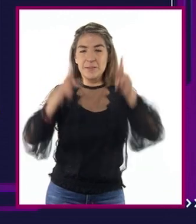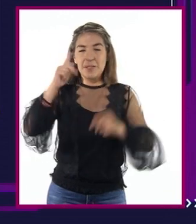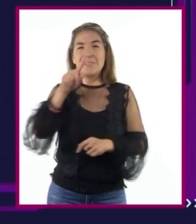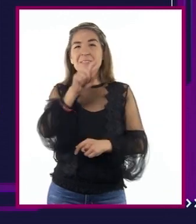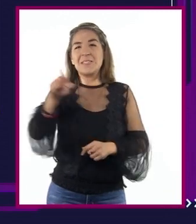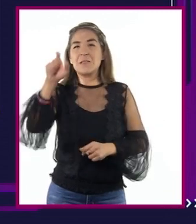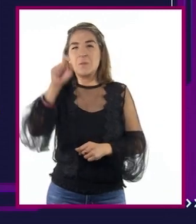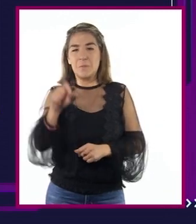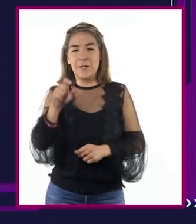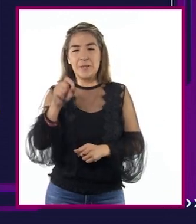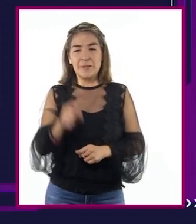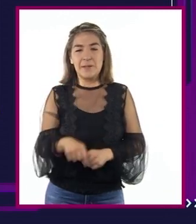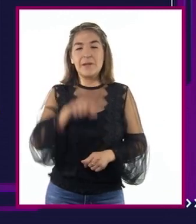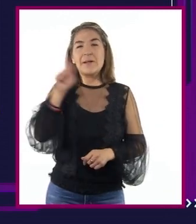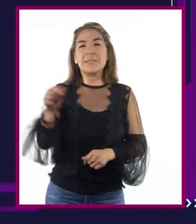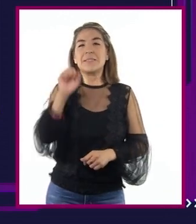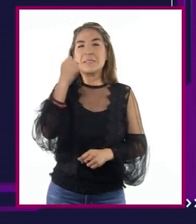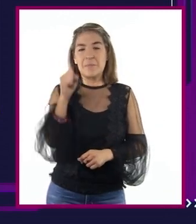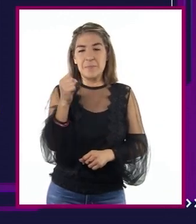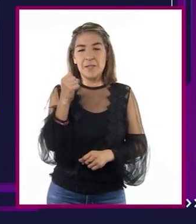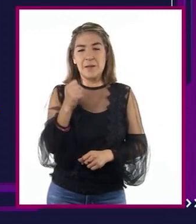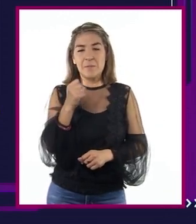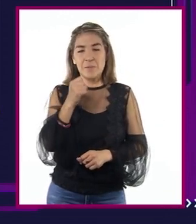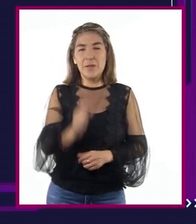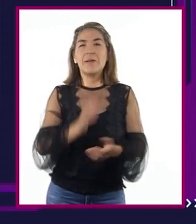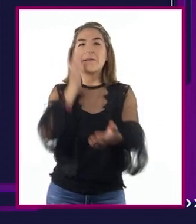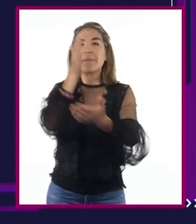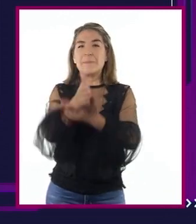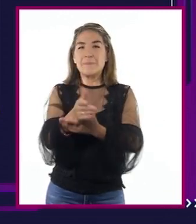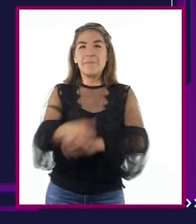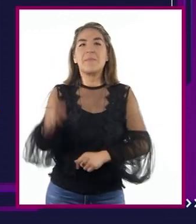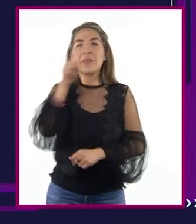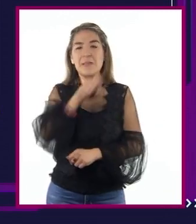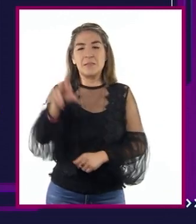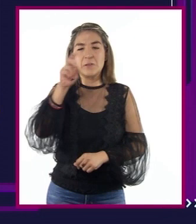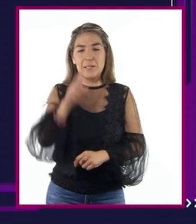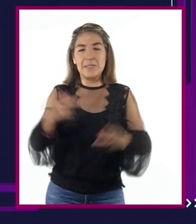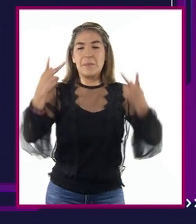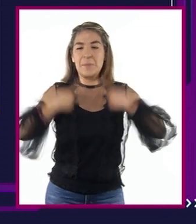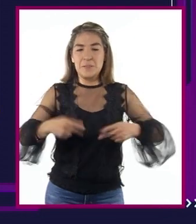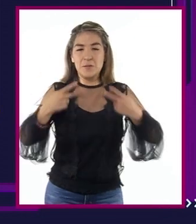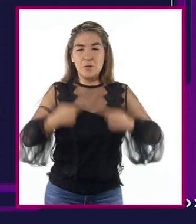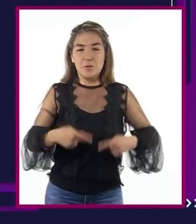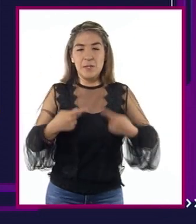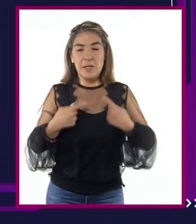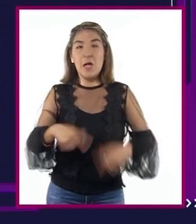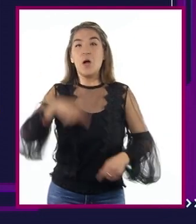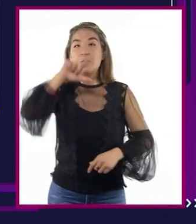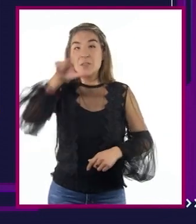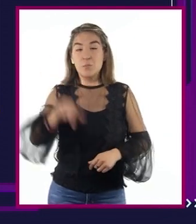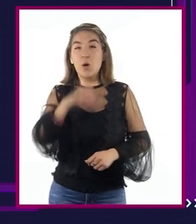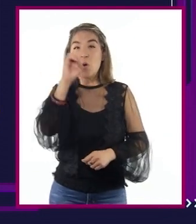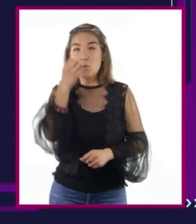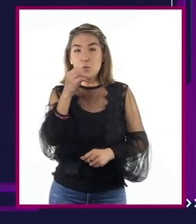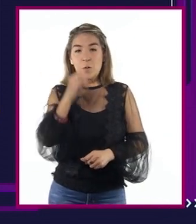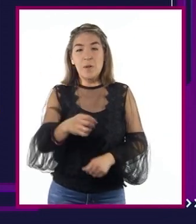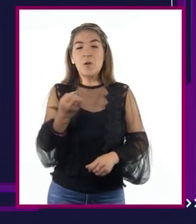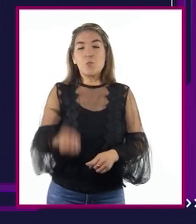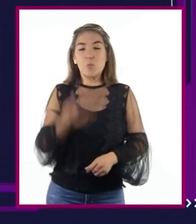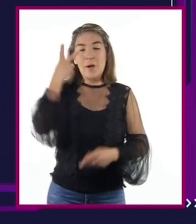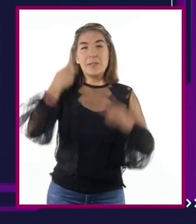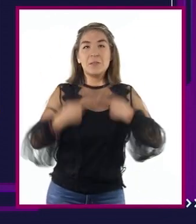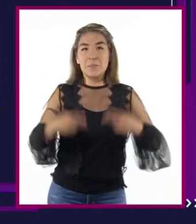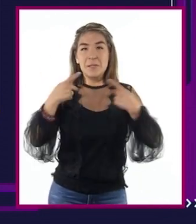120 visitantes. En septiembre, asistieron 130 personas. Para octubre, el número de